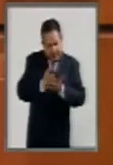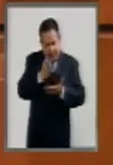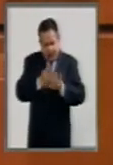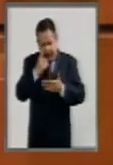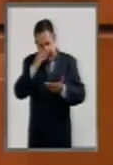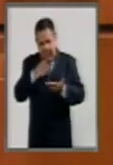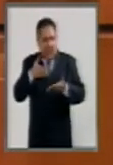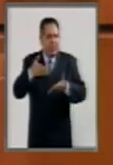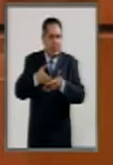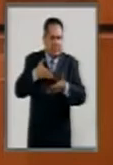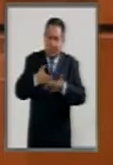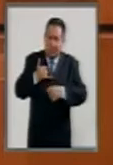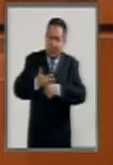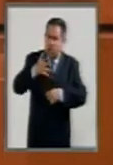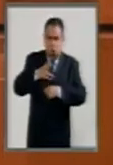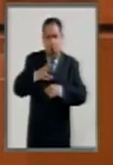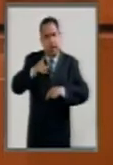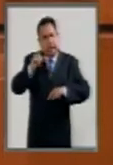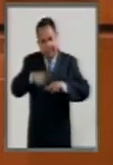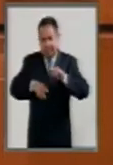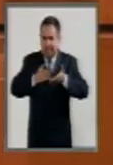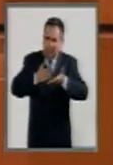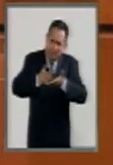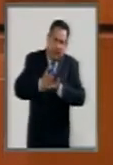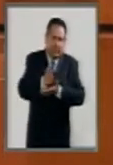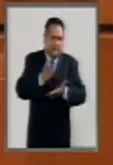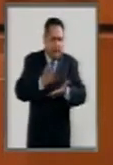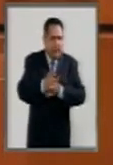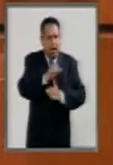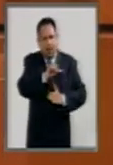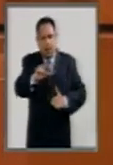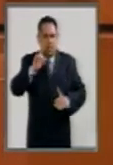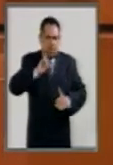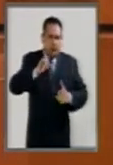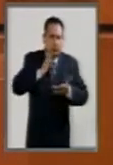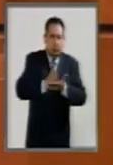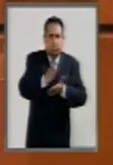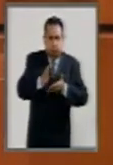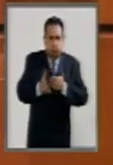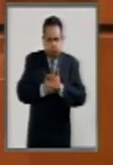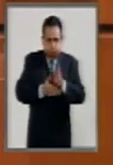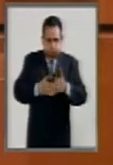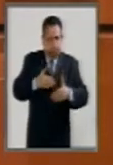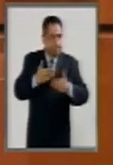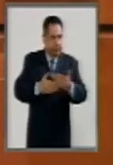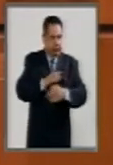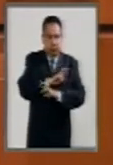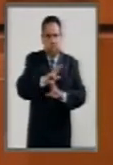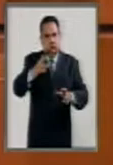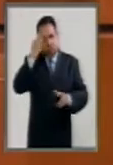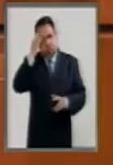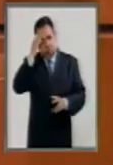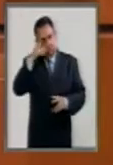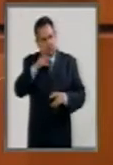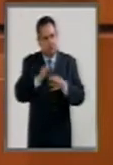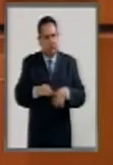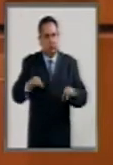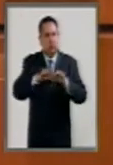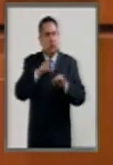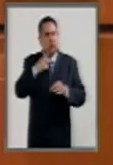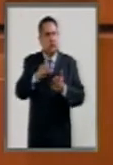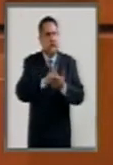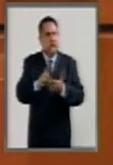los obstaculizadores que están impidiendo que las mujeres puedan ser reconocidas de manera plena en todos sus